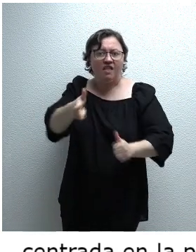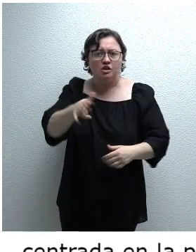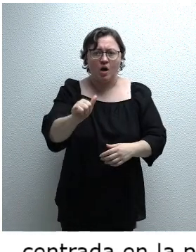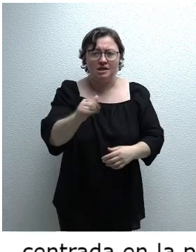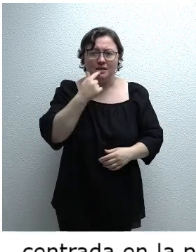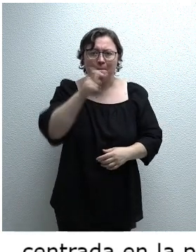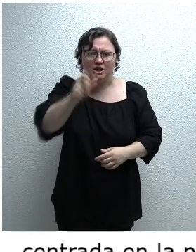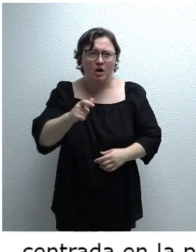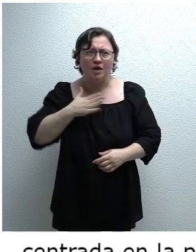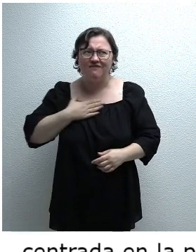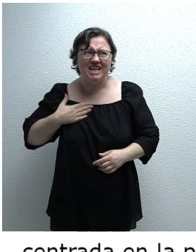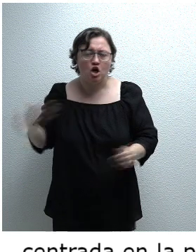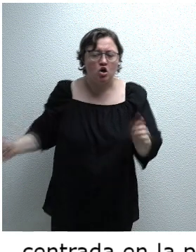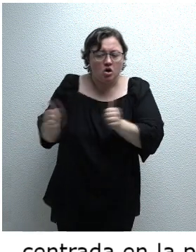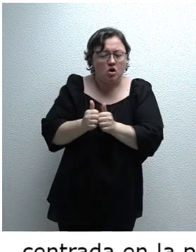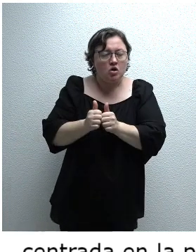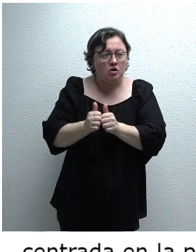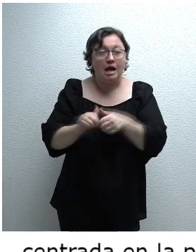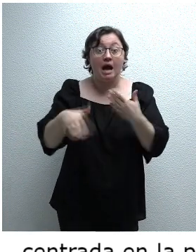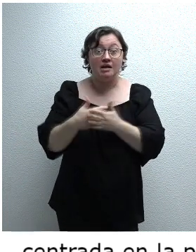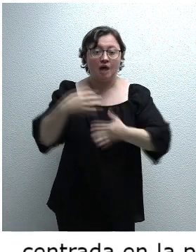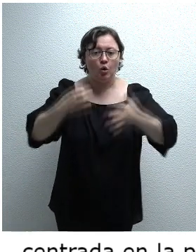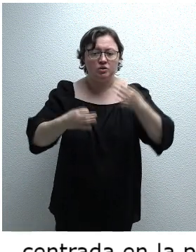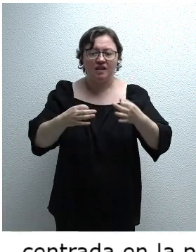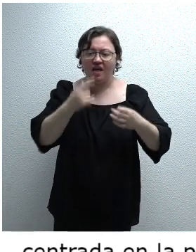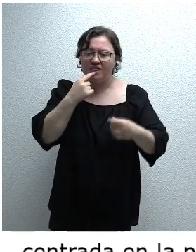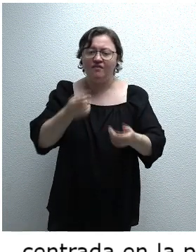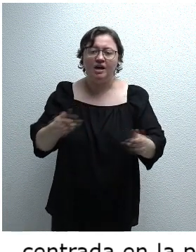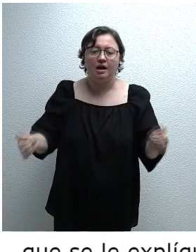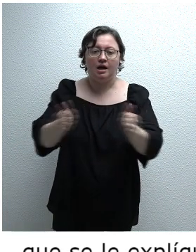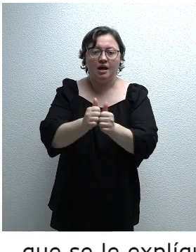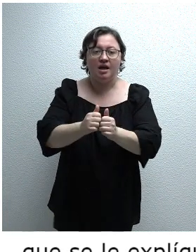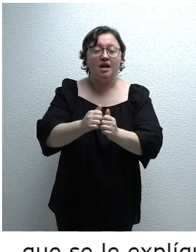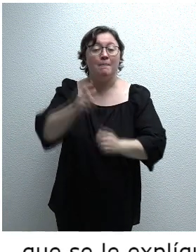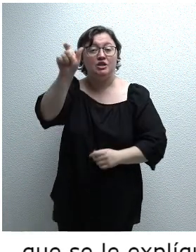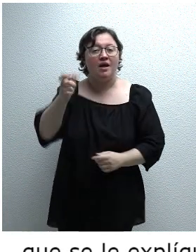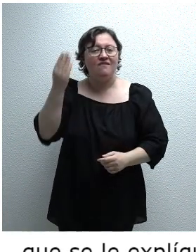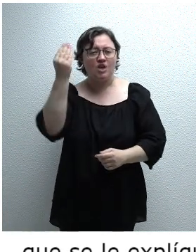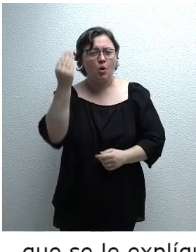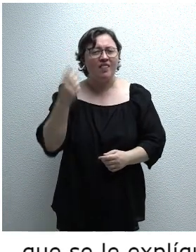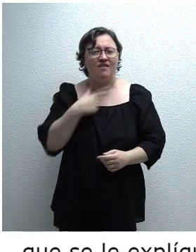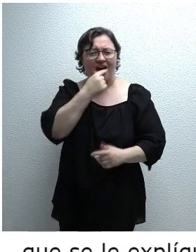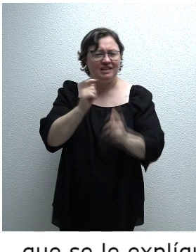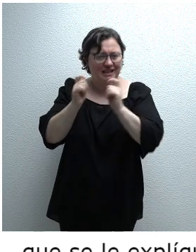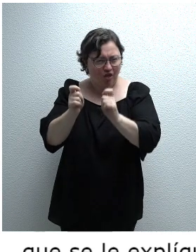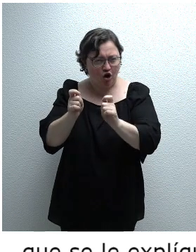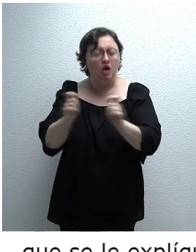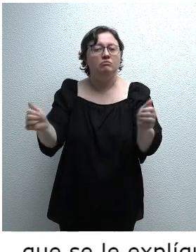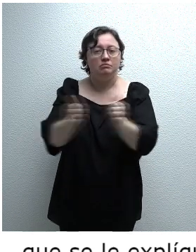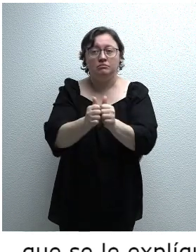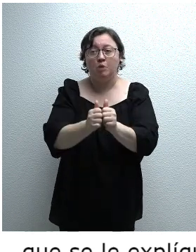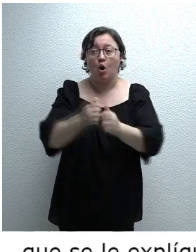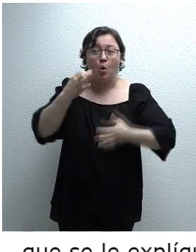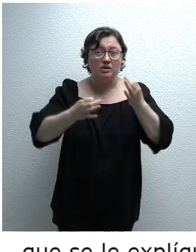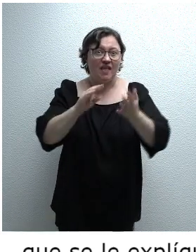desee, y que incluso la justicia deberá permitirle ser asistida por un facilitador. La justicia se caracteriza por tener una